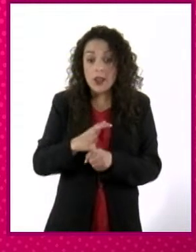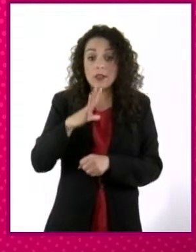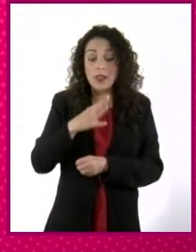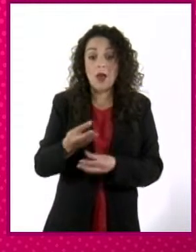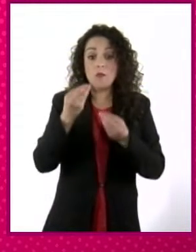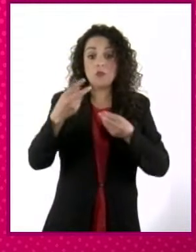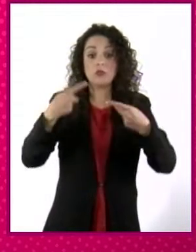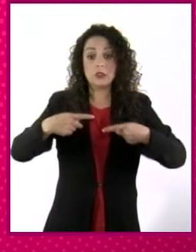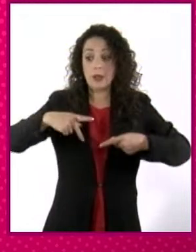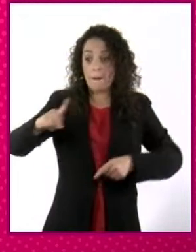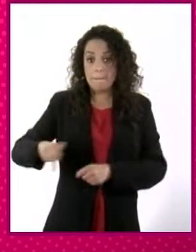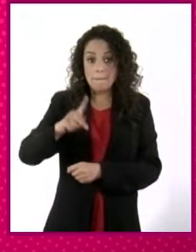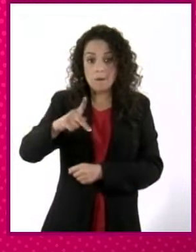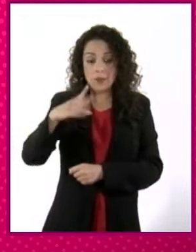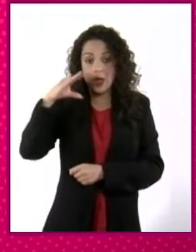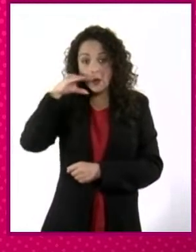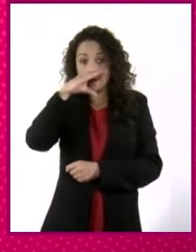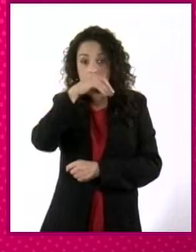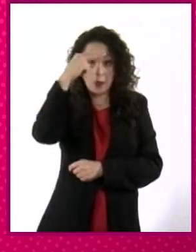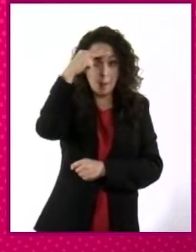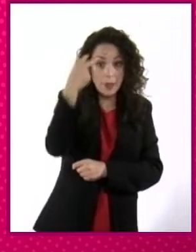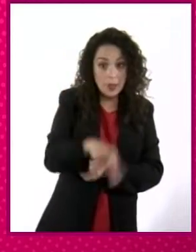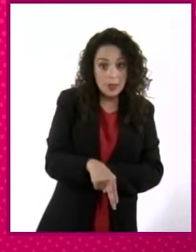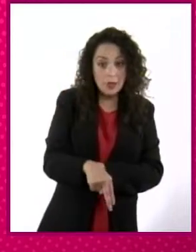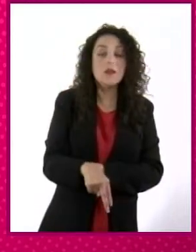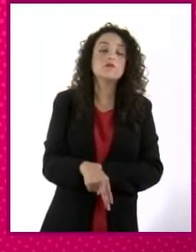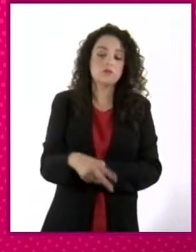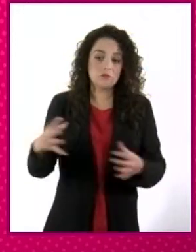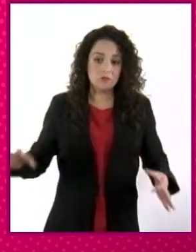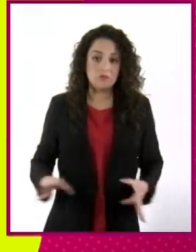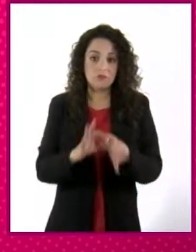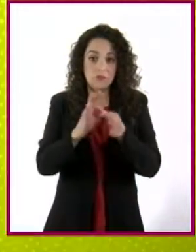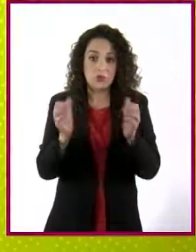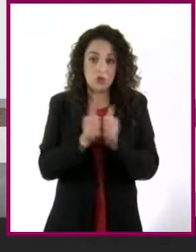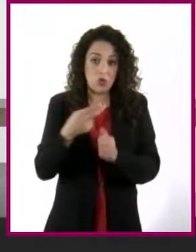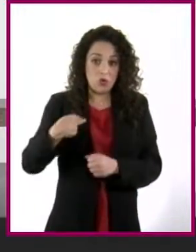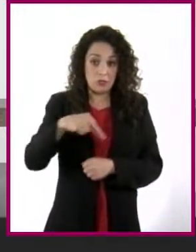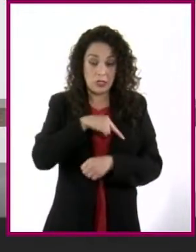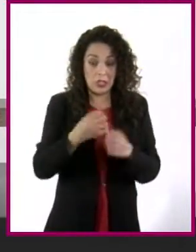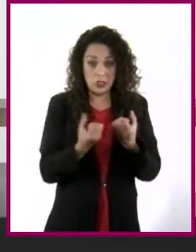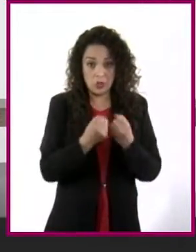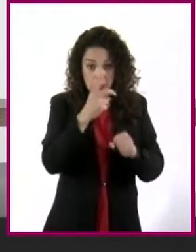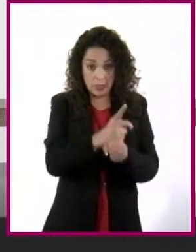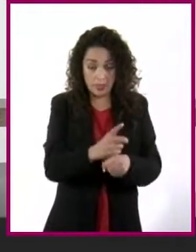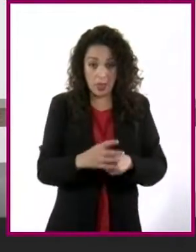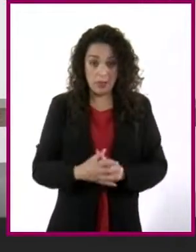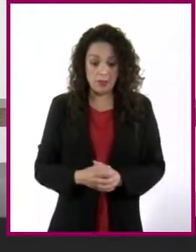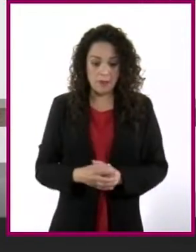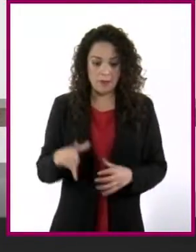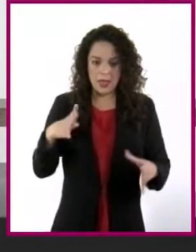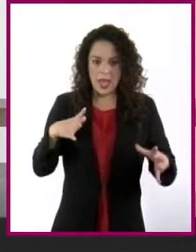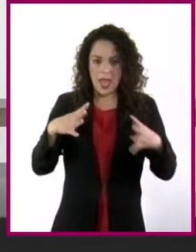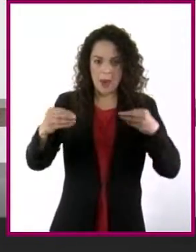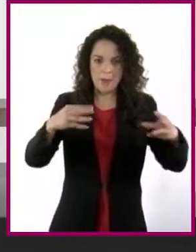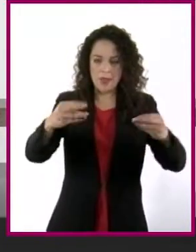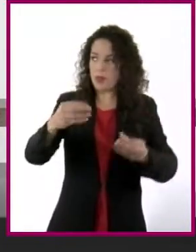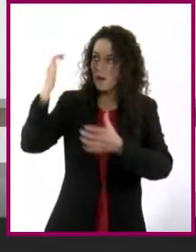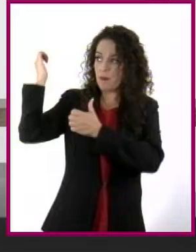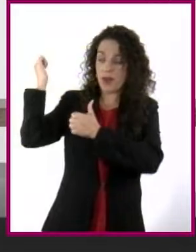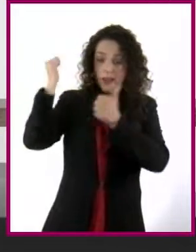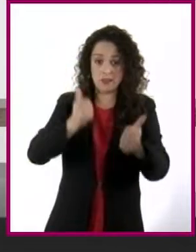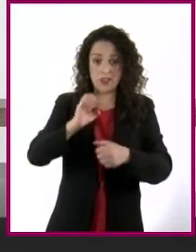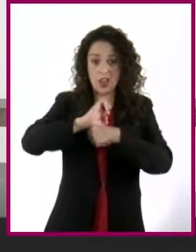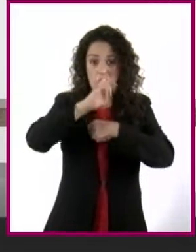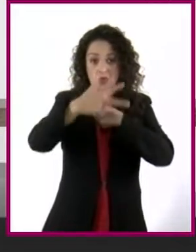afromexicanas que siguen formando parte de nuestra sociedad. Las epidemias importadas de África y